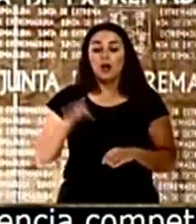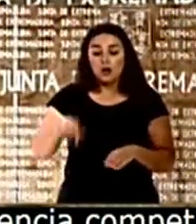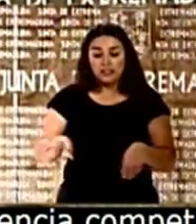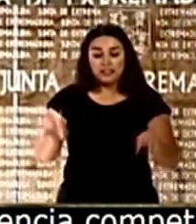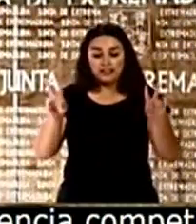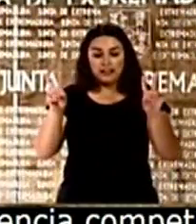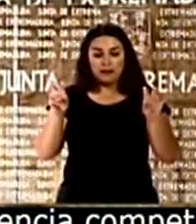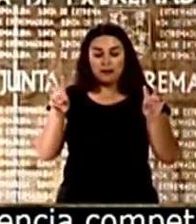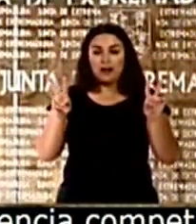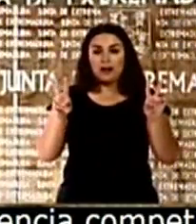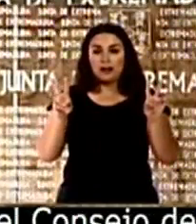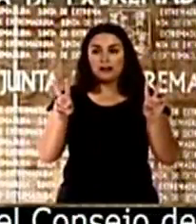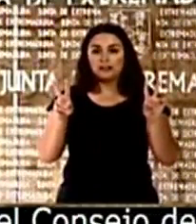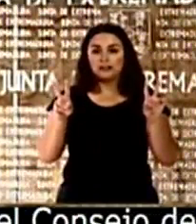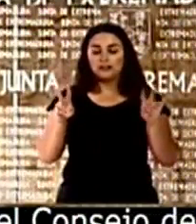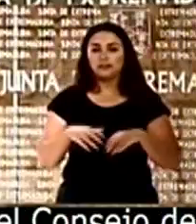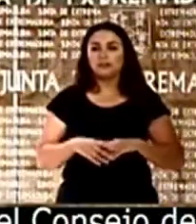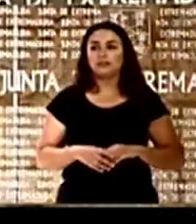materia